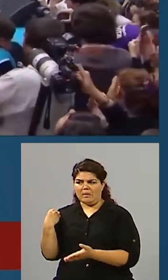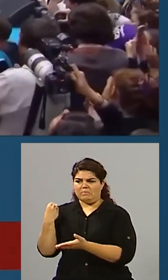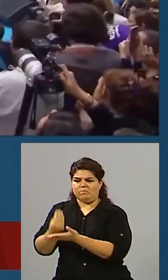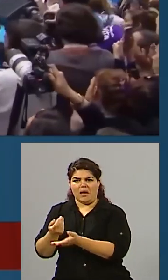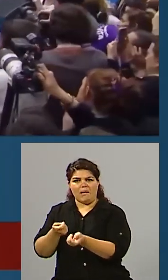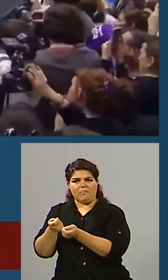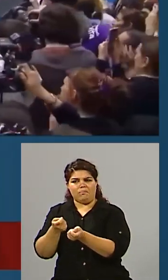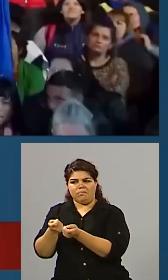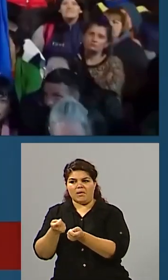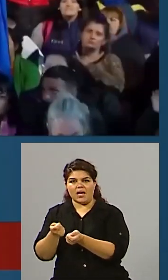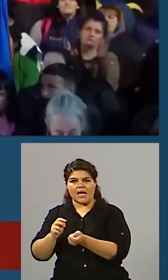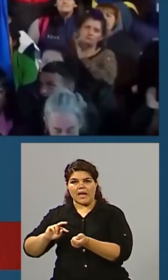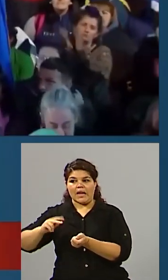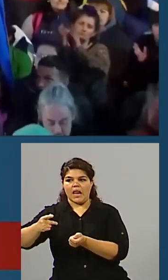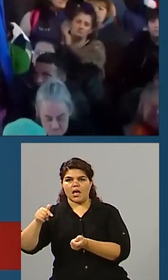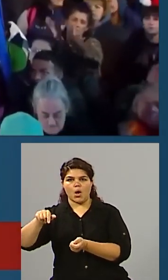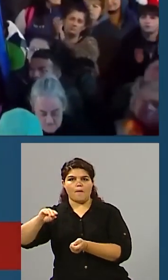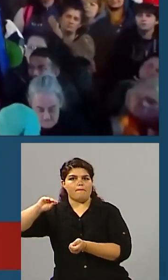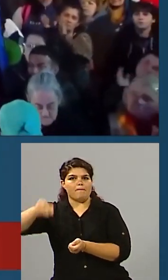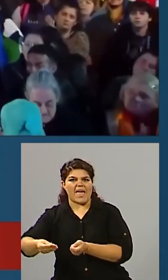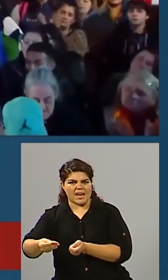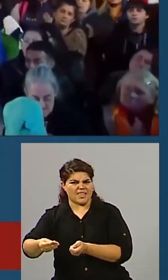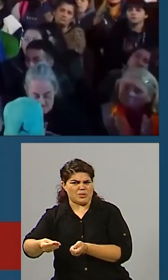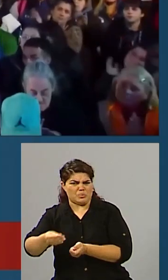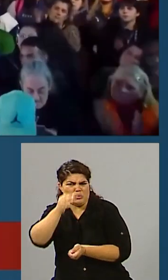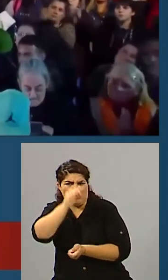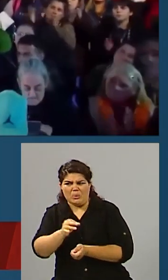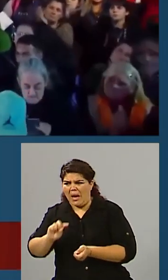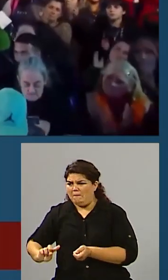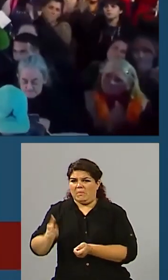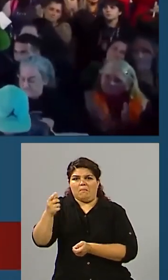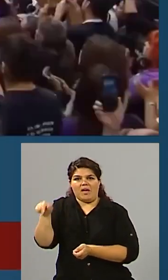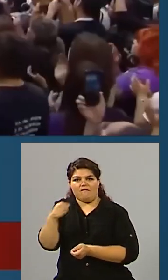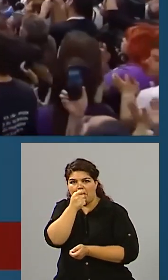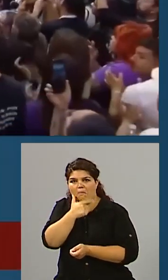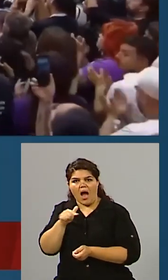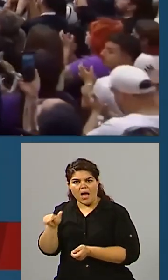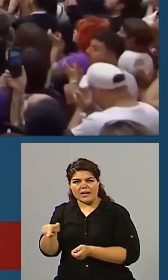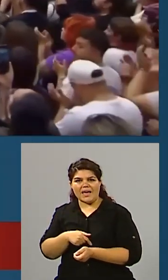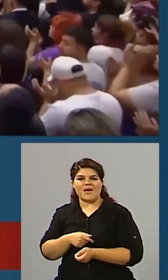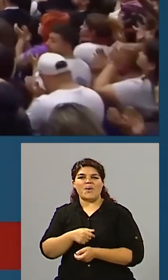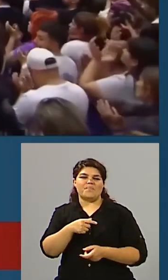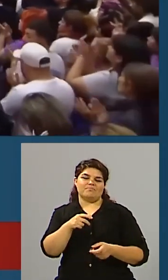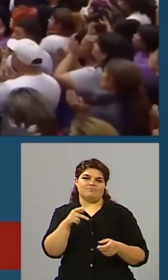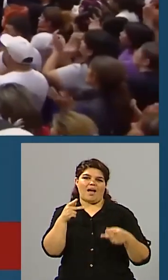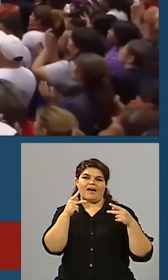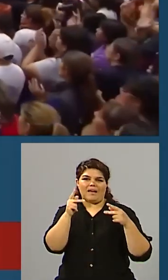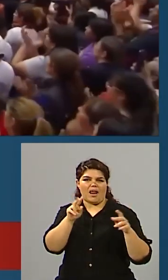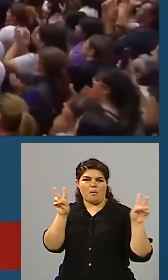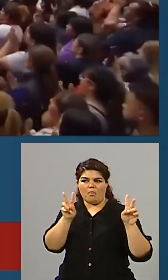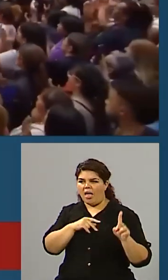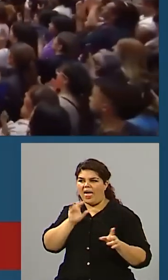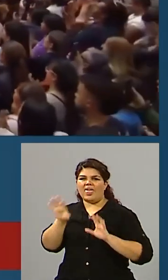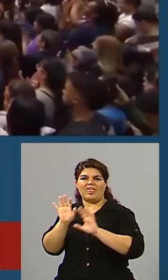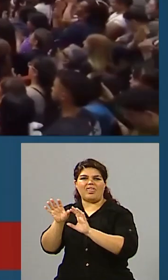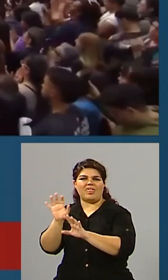ejercicio que va a la reelección pierde esa chance en las urnas, ¿no? Como dando a entender lo malo que había sido el gobierno de Mauricio